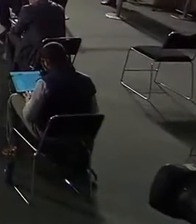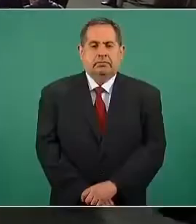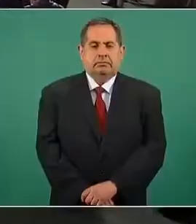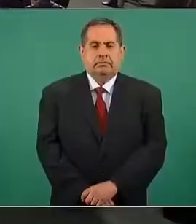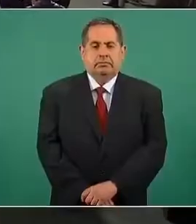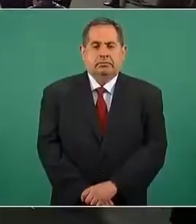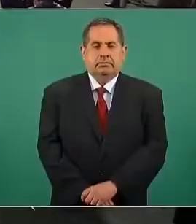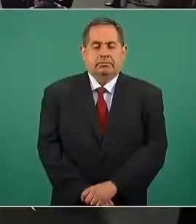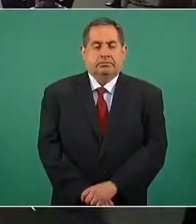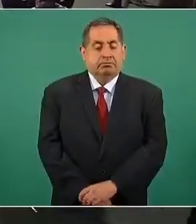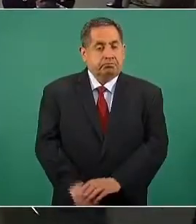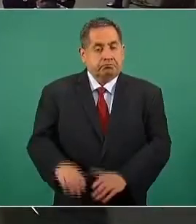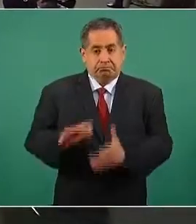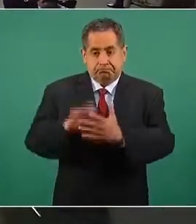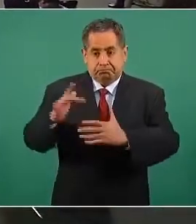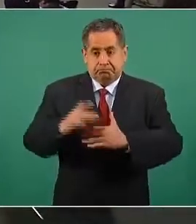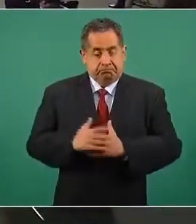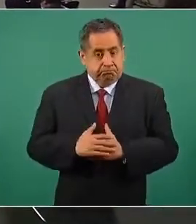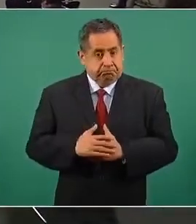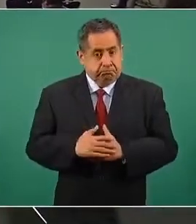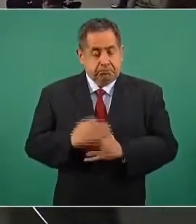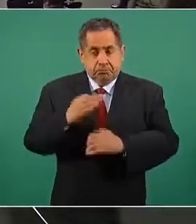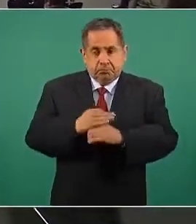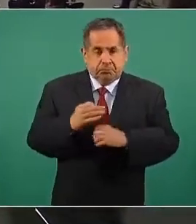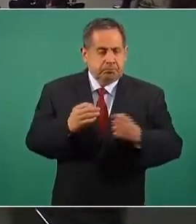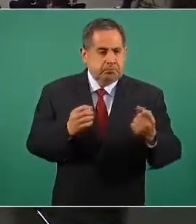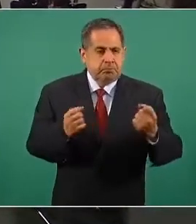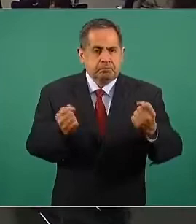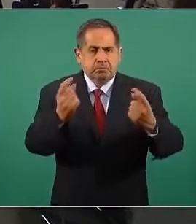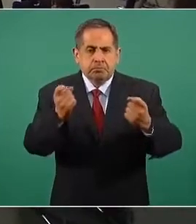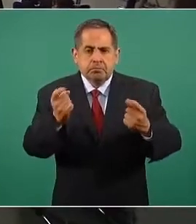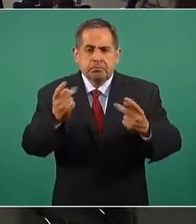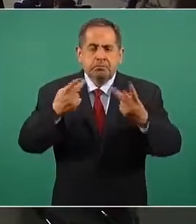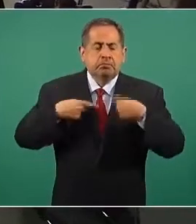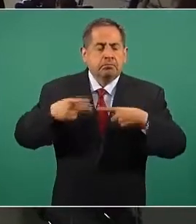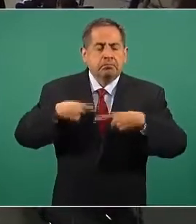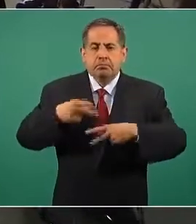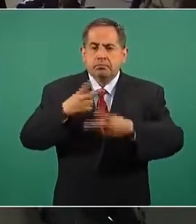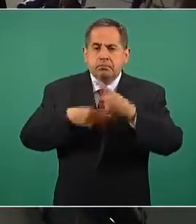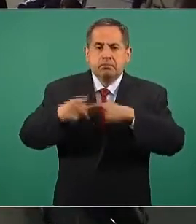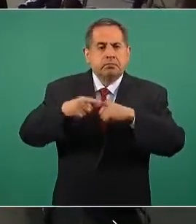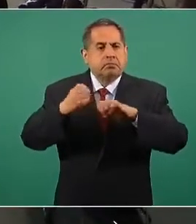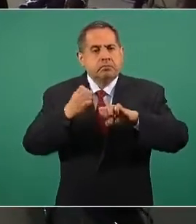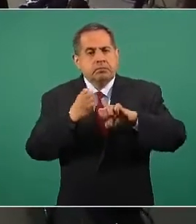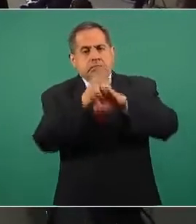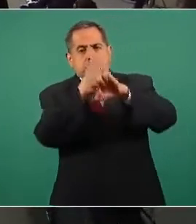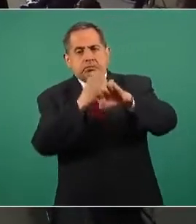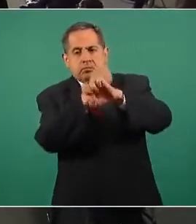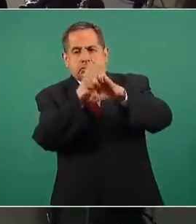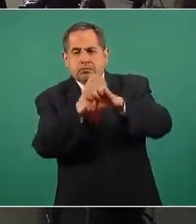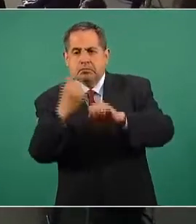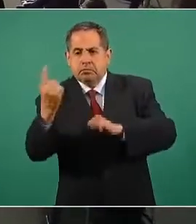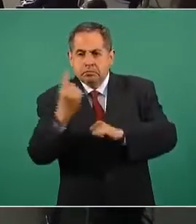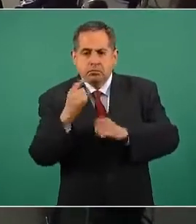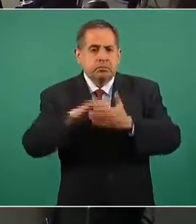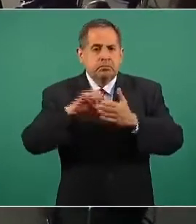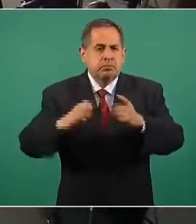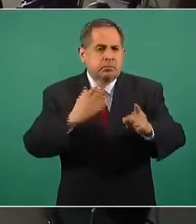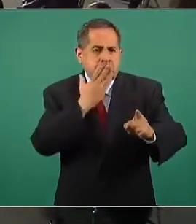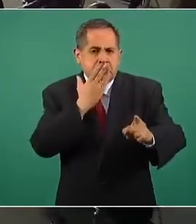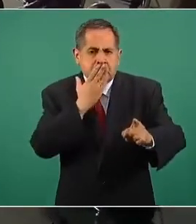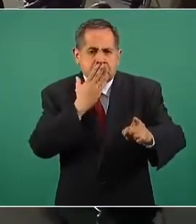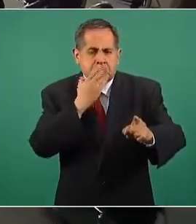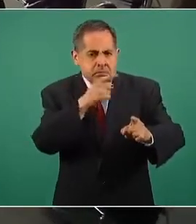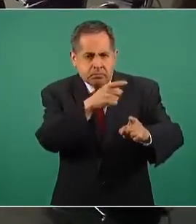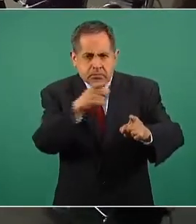palabra. Si les parece bien, a alguna persona que venga de alguna entidad federativa, de Sonora, por ejemplo, ¿hay alguien